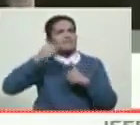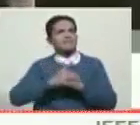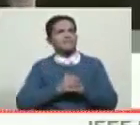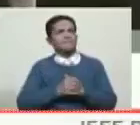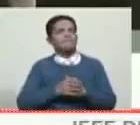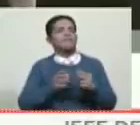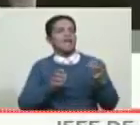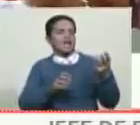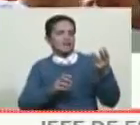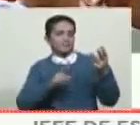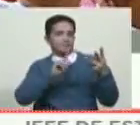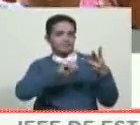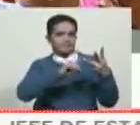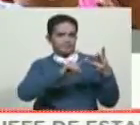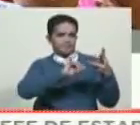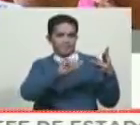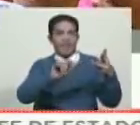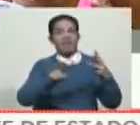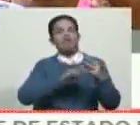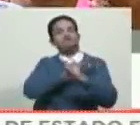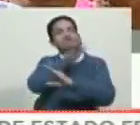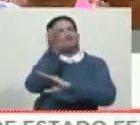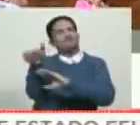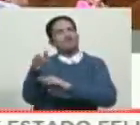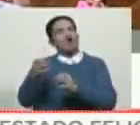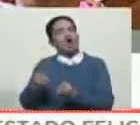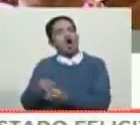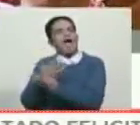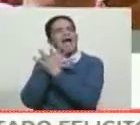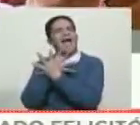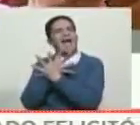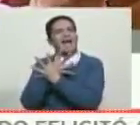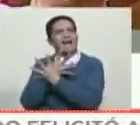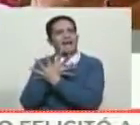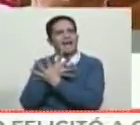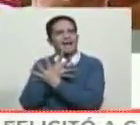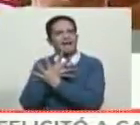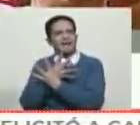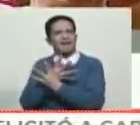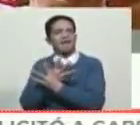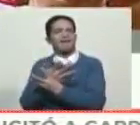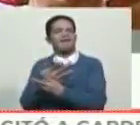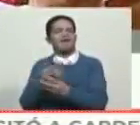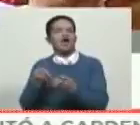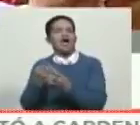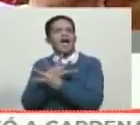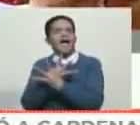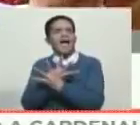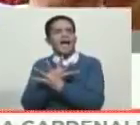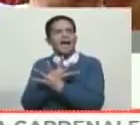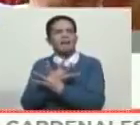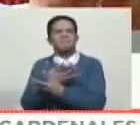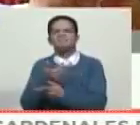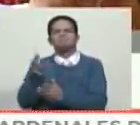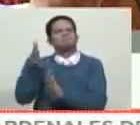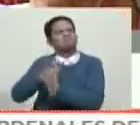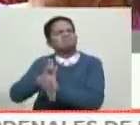OEA, allá donde está el arrastrado de Almagro. ¿Qué les pasó en la